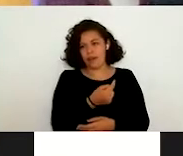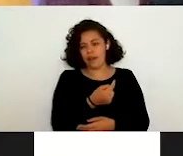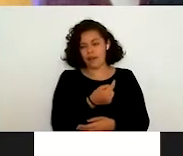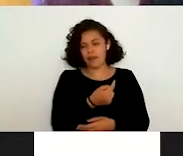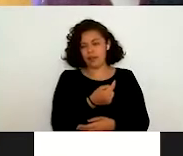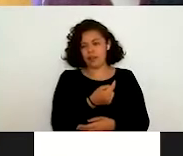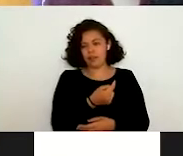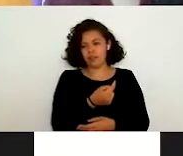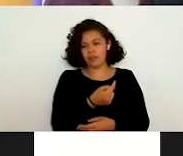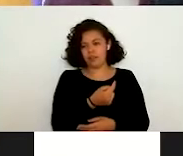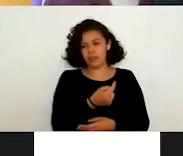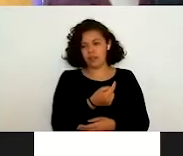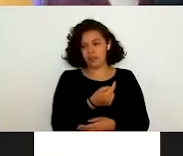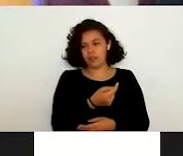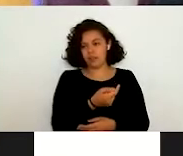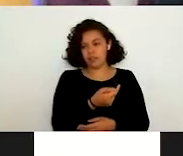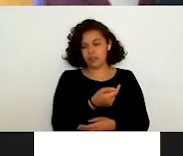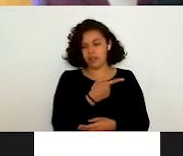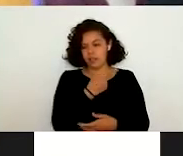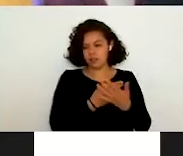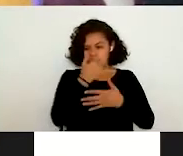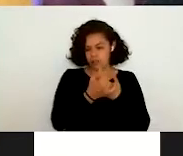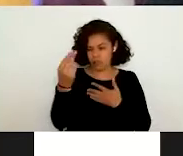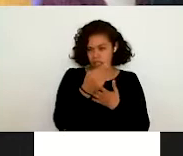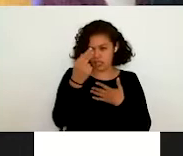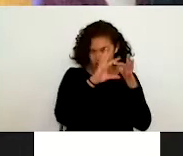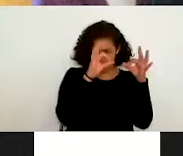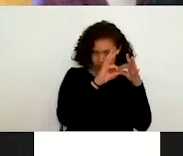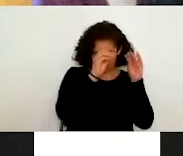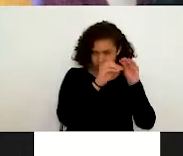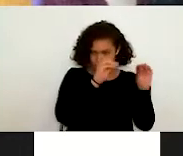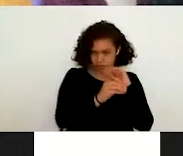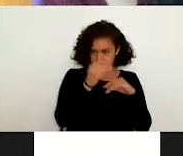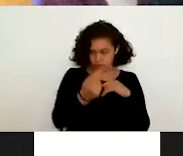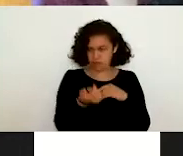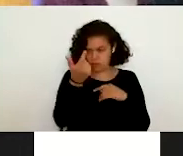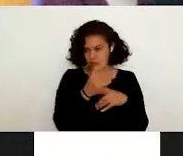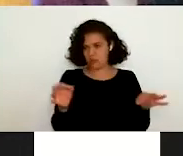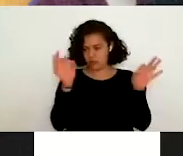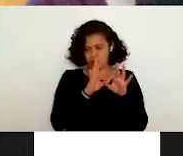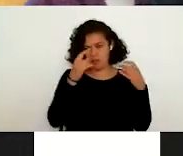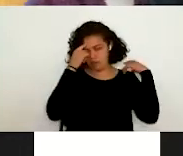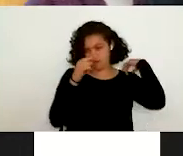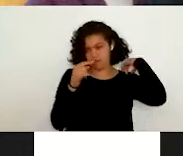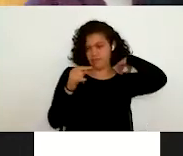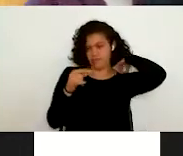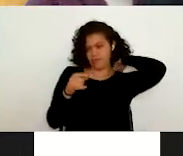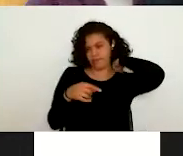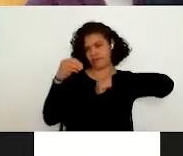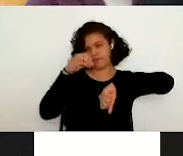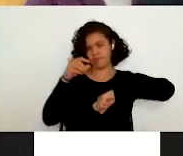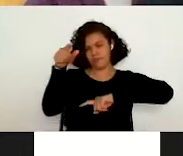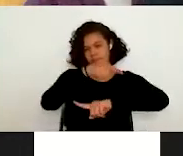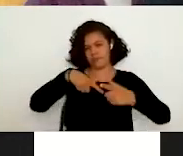determinando todo lo que necesitamos en nuestro proyecto. Lo primero y algo muy importante es la determinación de la población